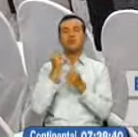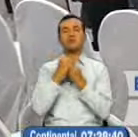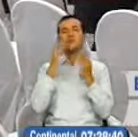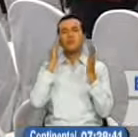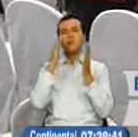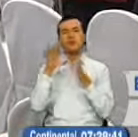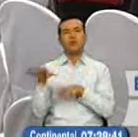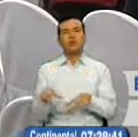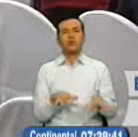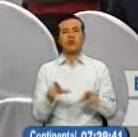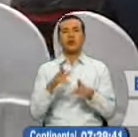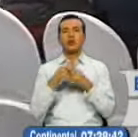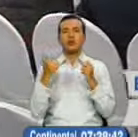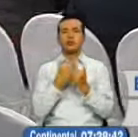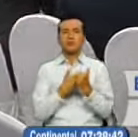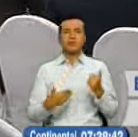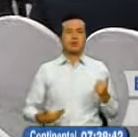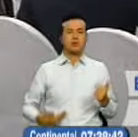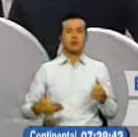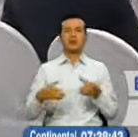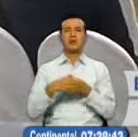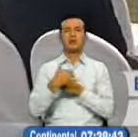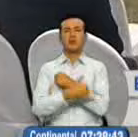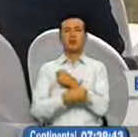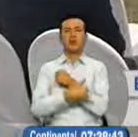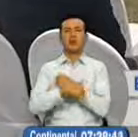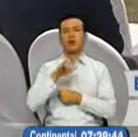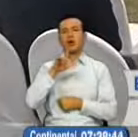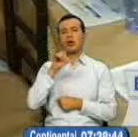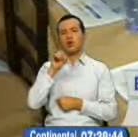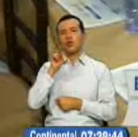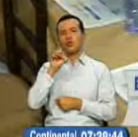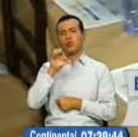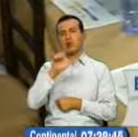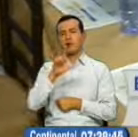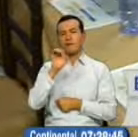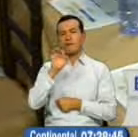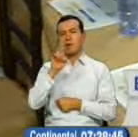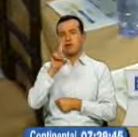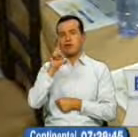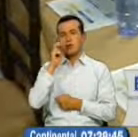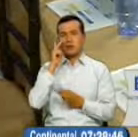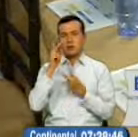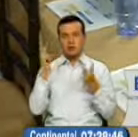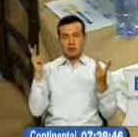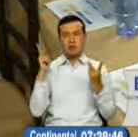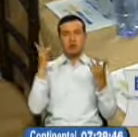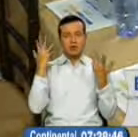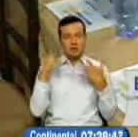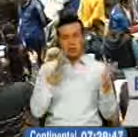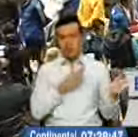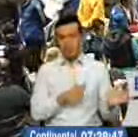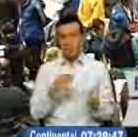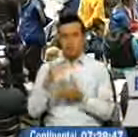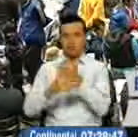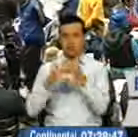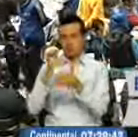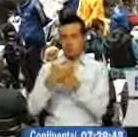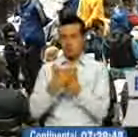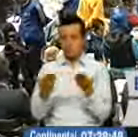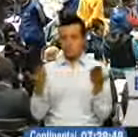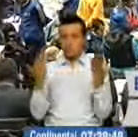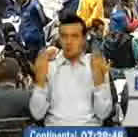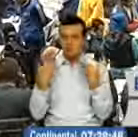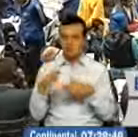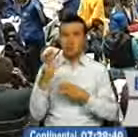misión coordinada por el expresidente de República Dominicana, Leonel Fernández, y dieron fe de la transparencia con que se desarrolló el proceso.